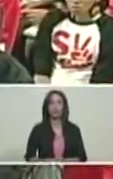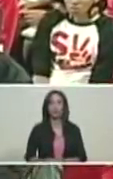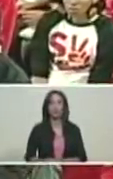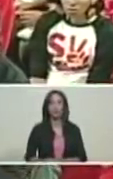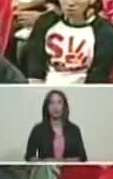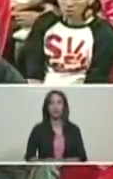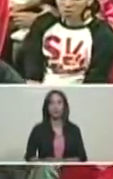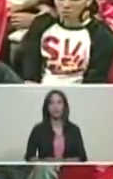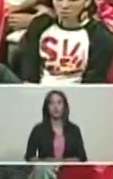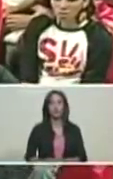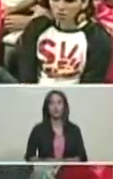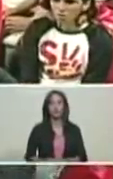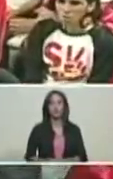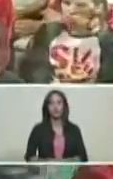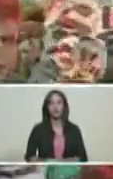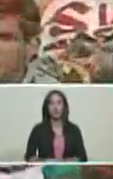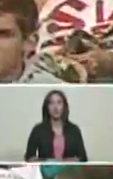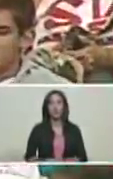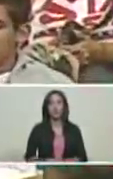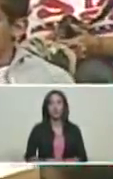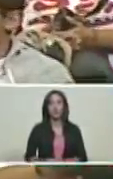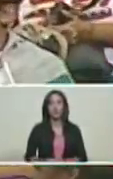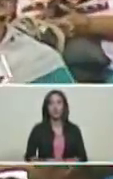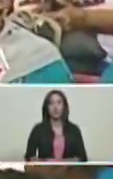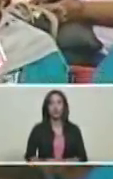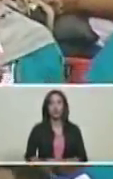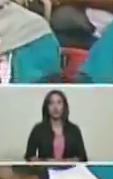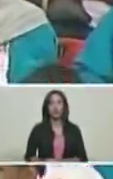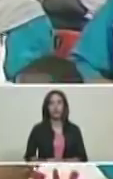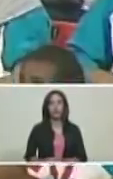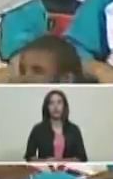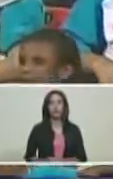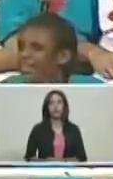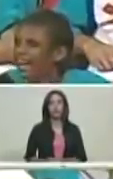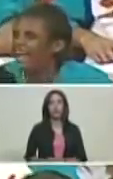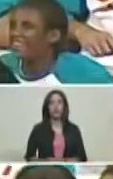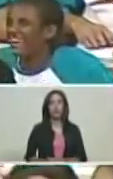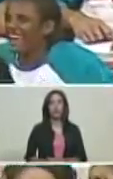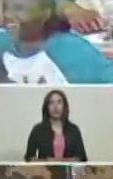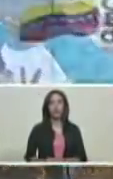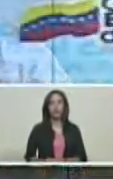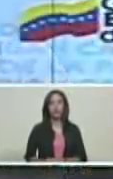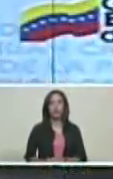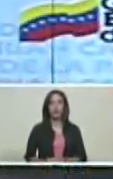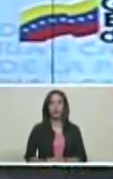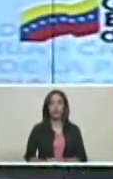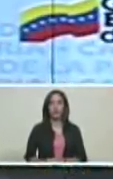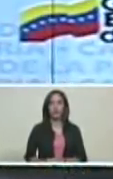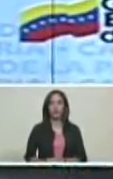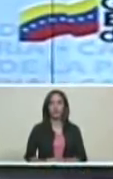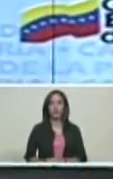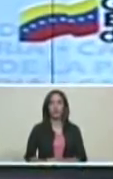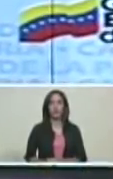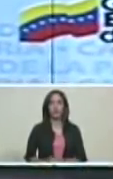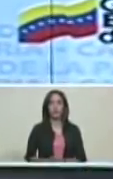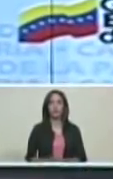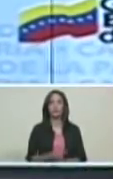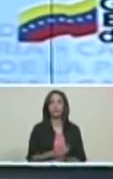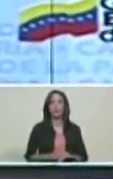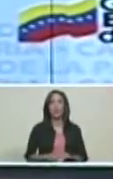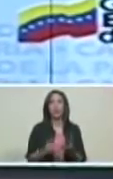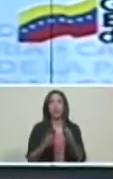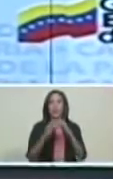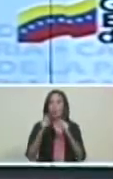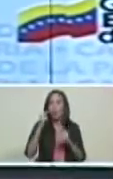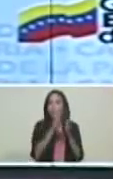victoria electoral del pasado 20 de mayo, ha sido posible que el 20 de agosto